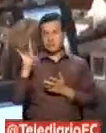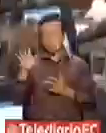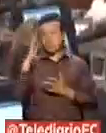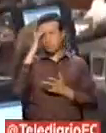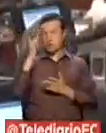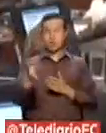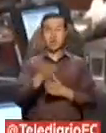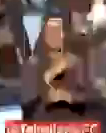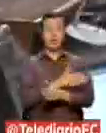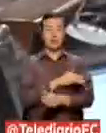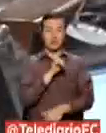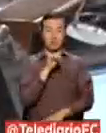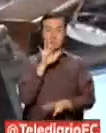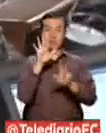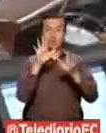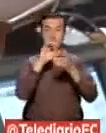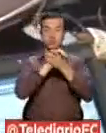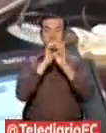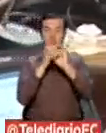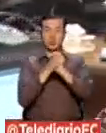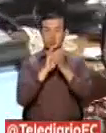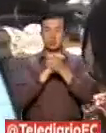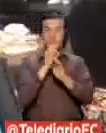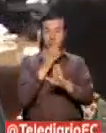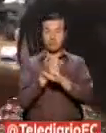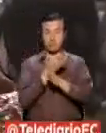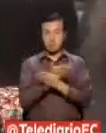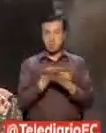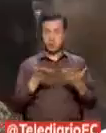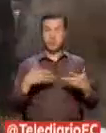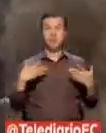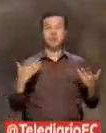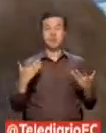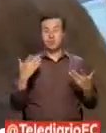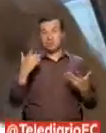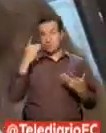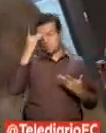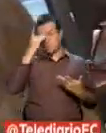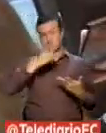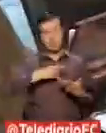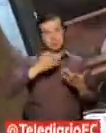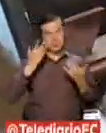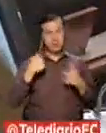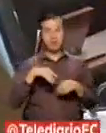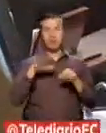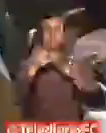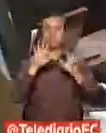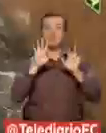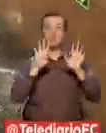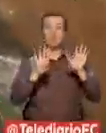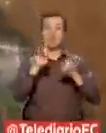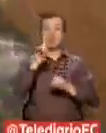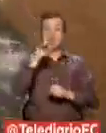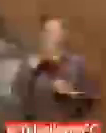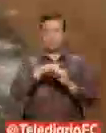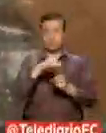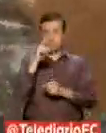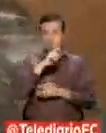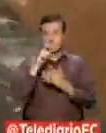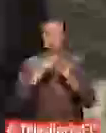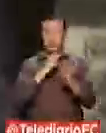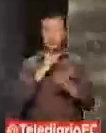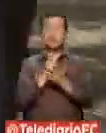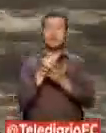el pasado jueves 8 de noviembre propuso en el Pleno Legislativo una moción para que sean 91 votos los necesarios para